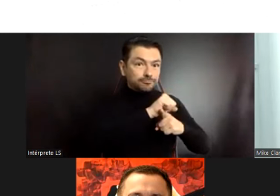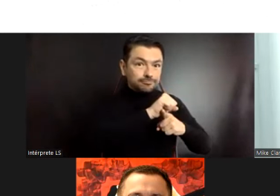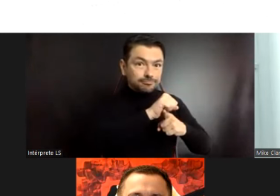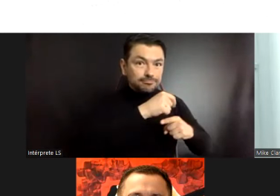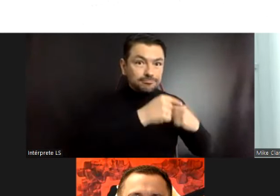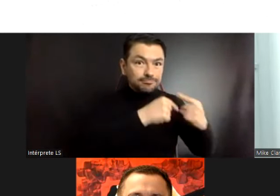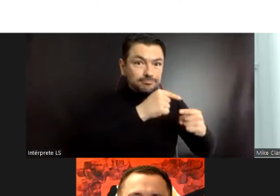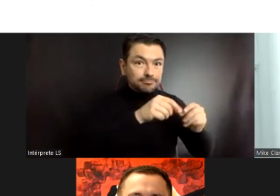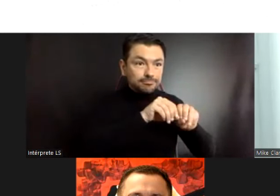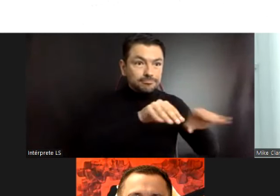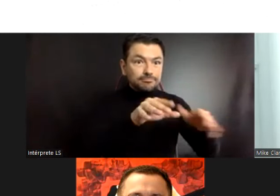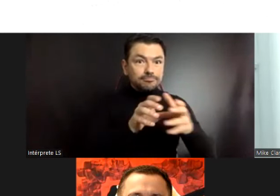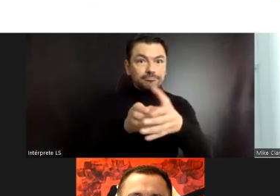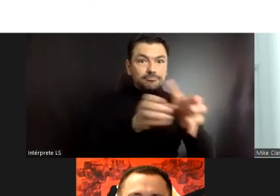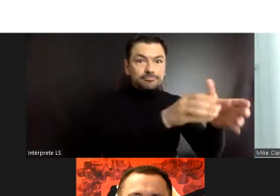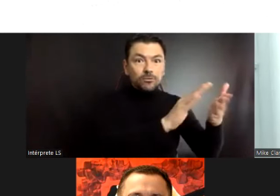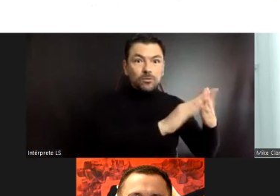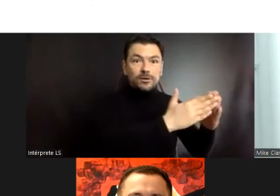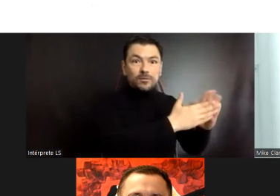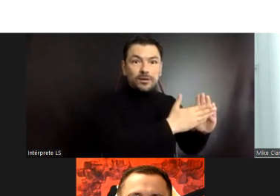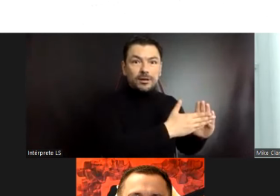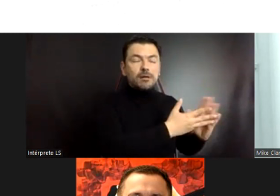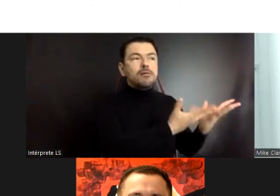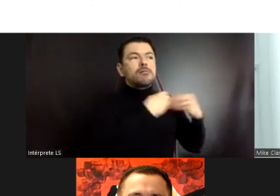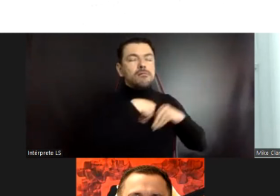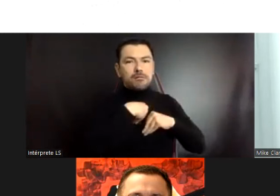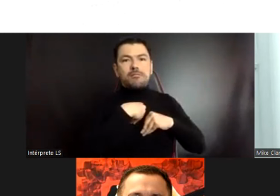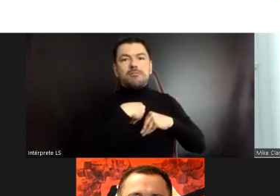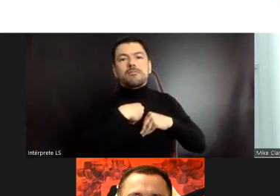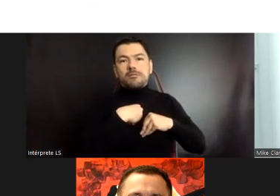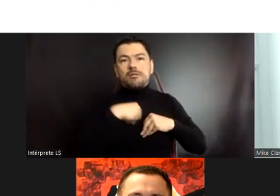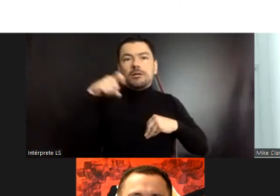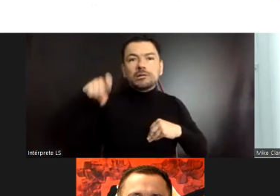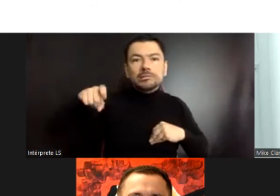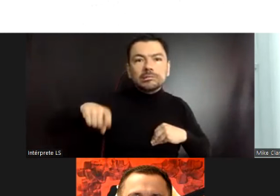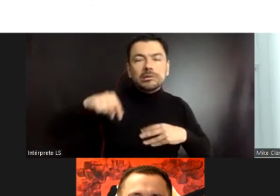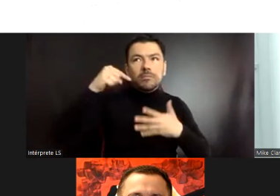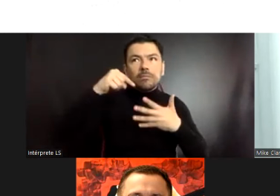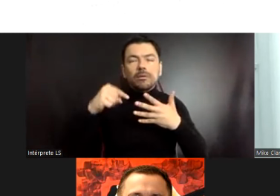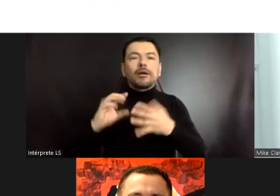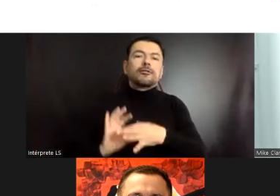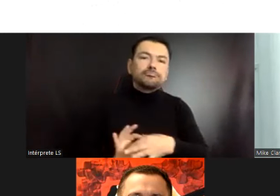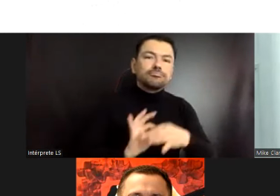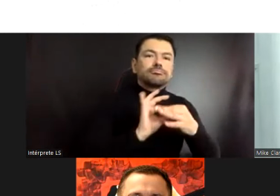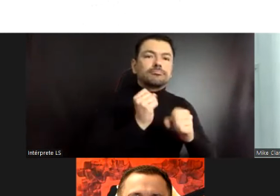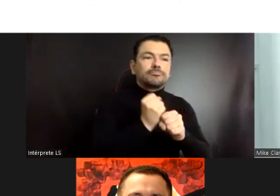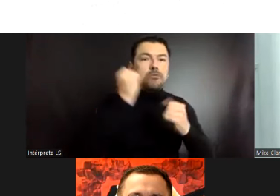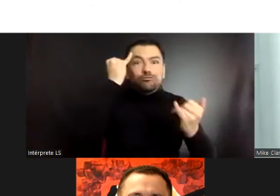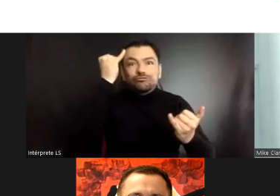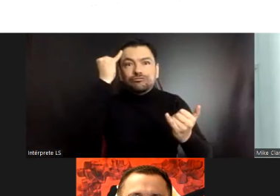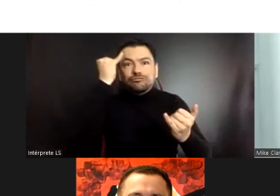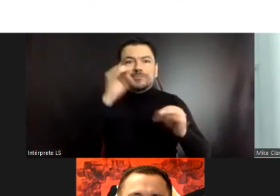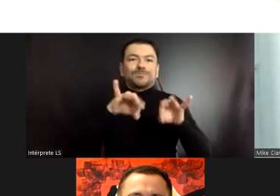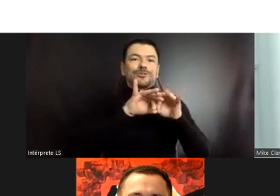comunidades pueden identificar sus necesidades, sus programas y también pueden ser parte del diseño de esos programas. Esto nos va a ayudar a aceptar e implementar